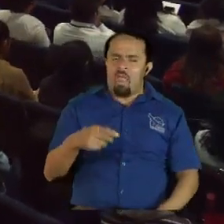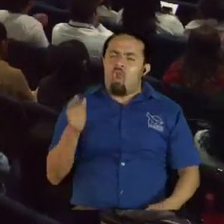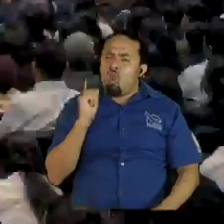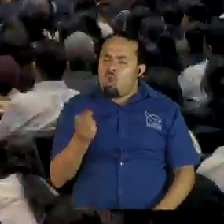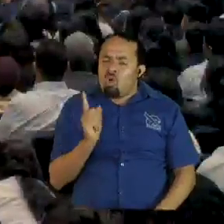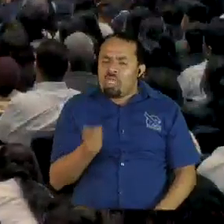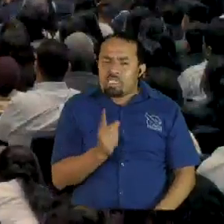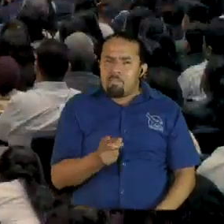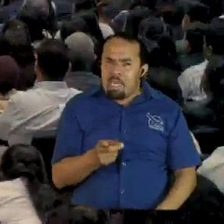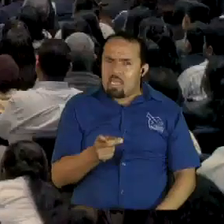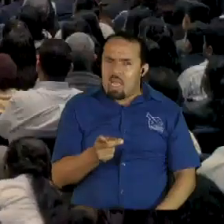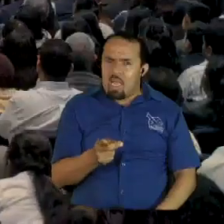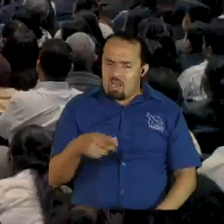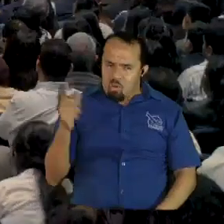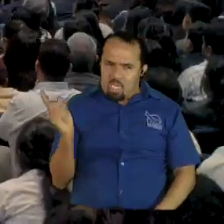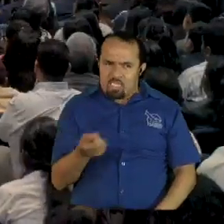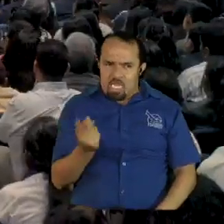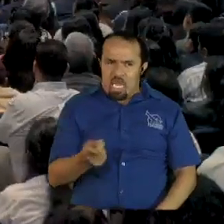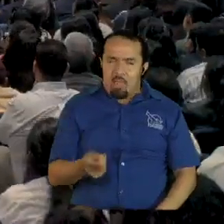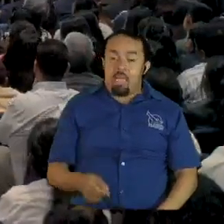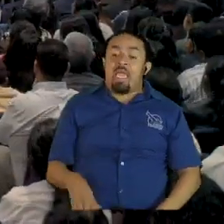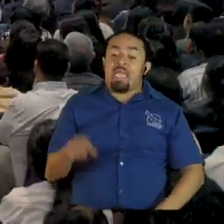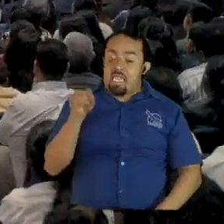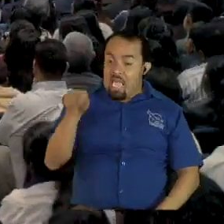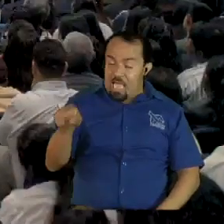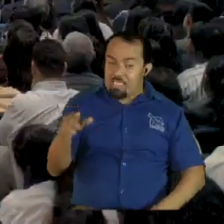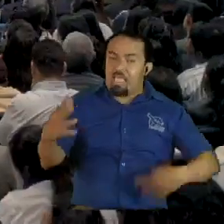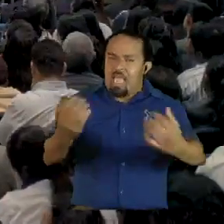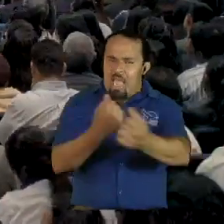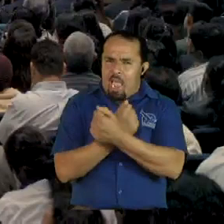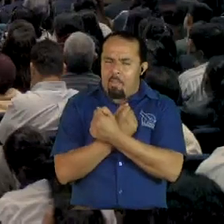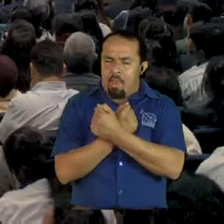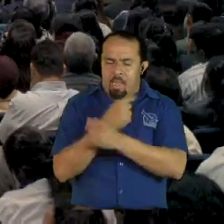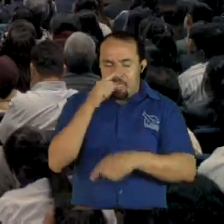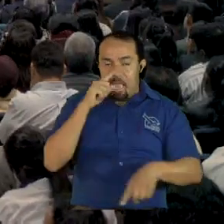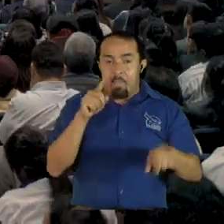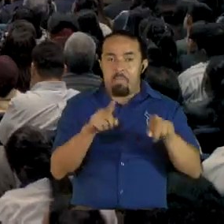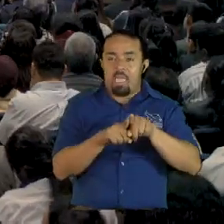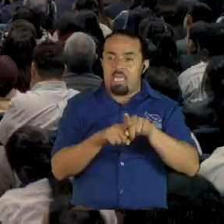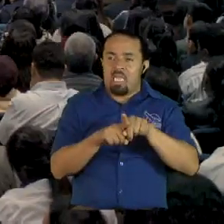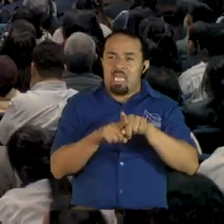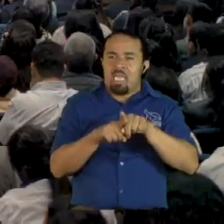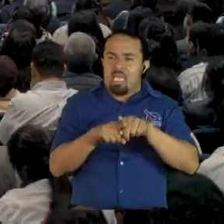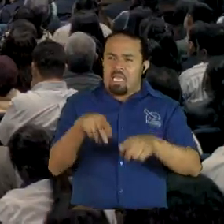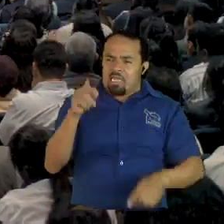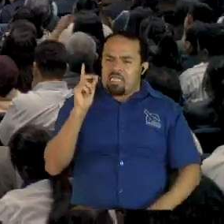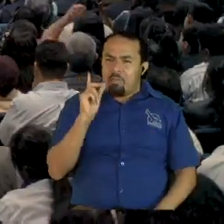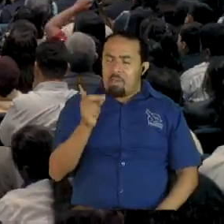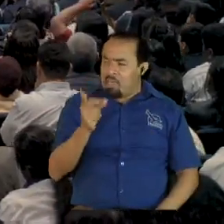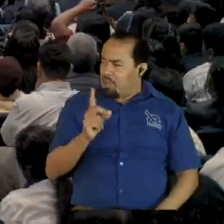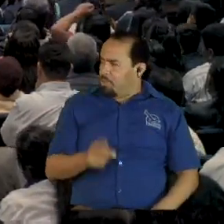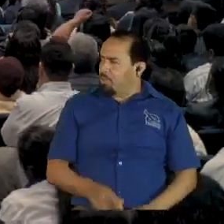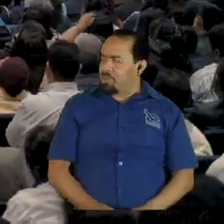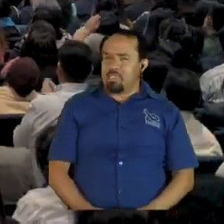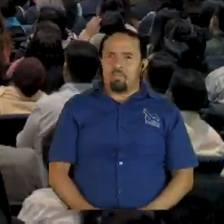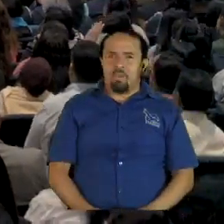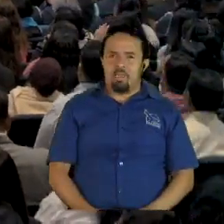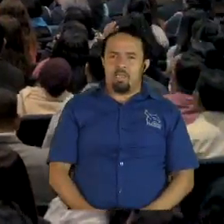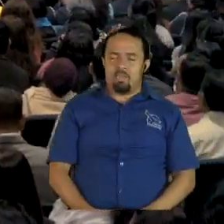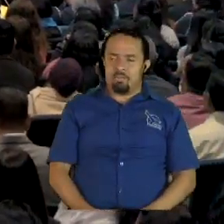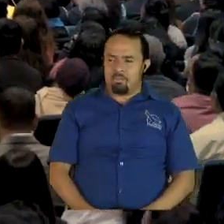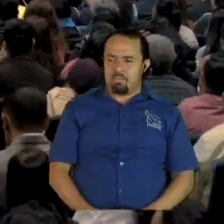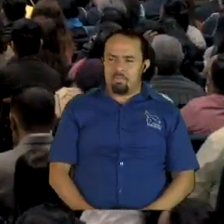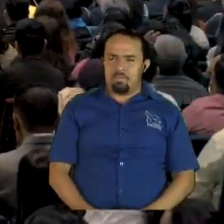azota. Y al que ama, disciplina. Pero entonces el castigo puede